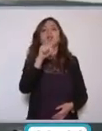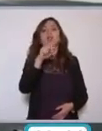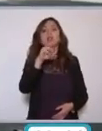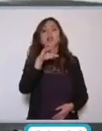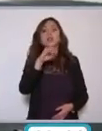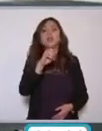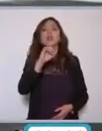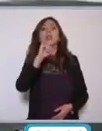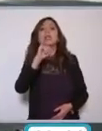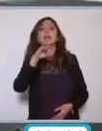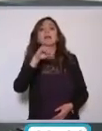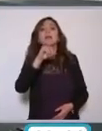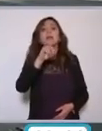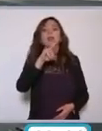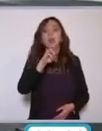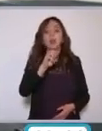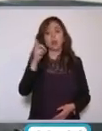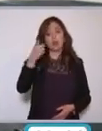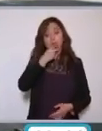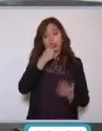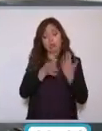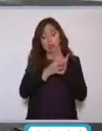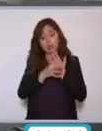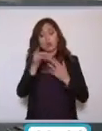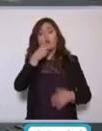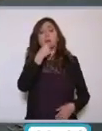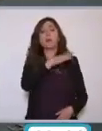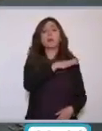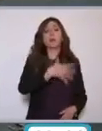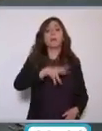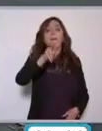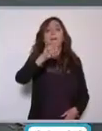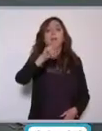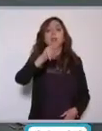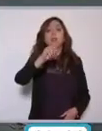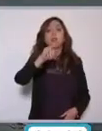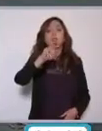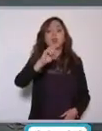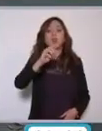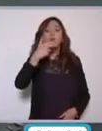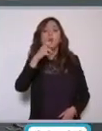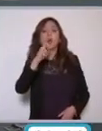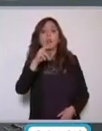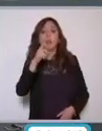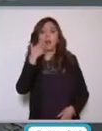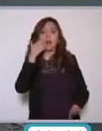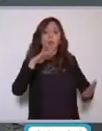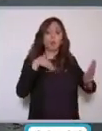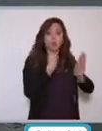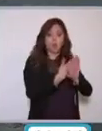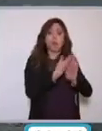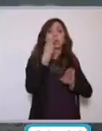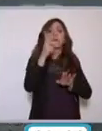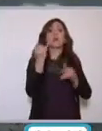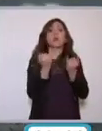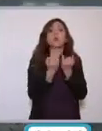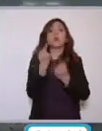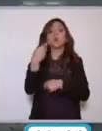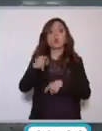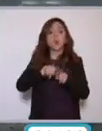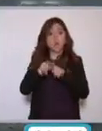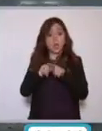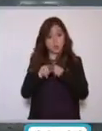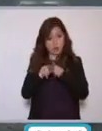había rumores de que el general Victoriano Huerta le quería dar golpe de Estado. Hasta el hermano